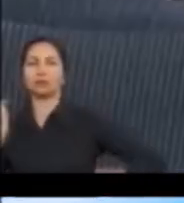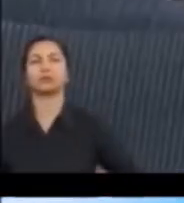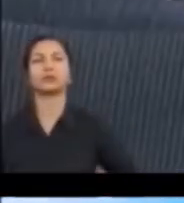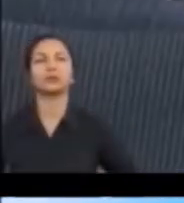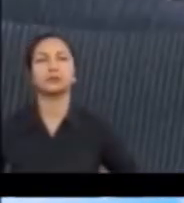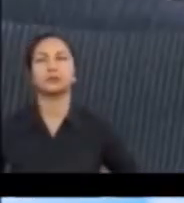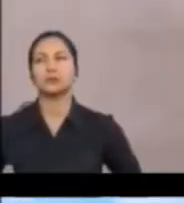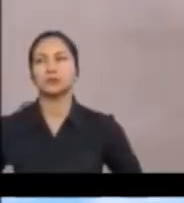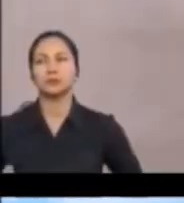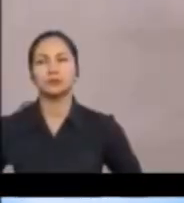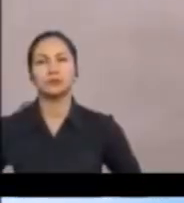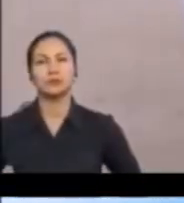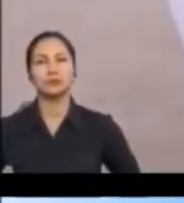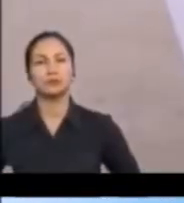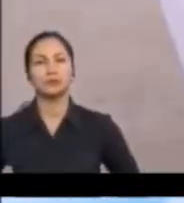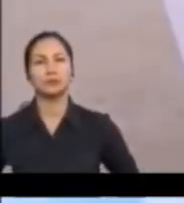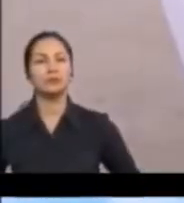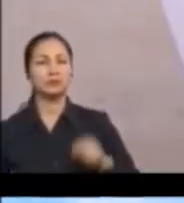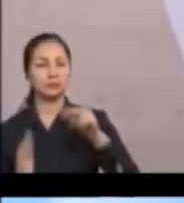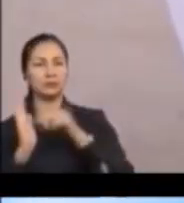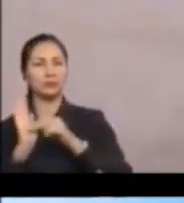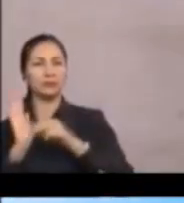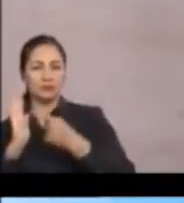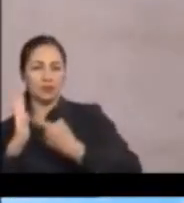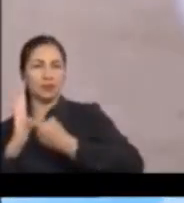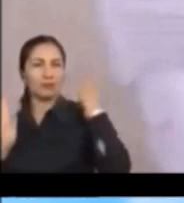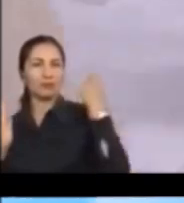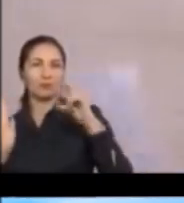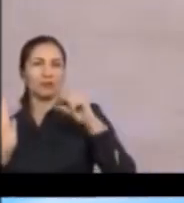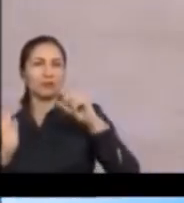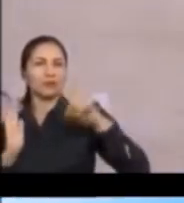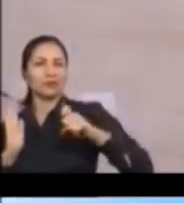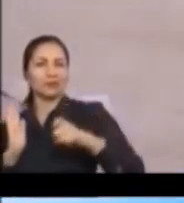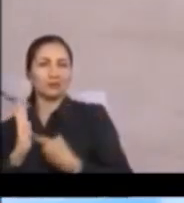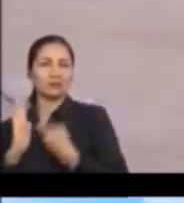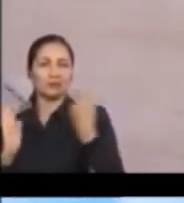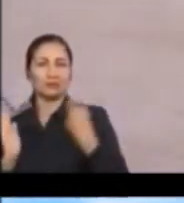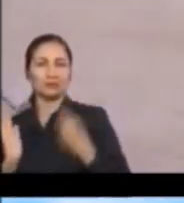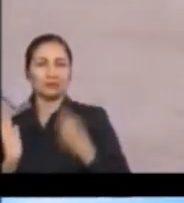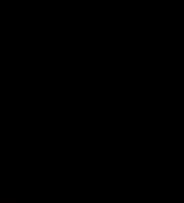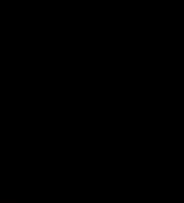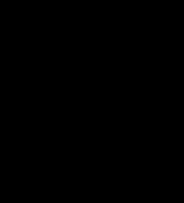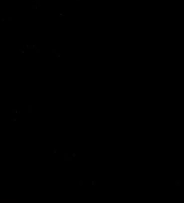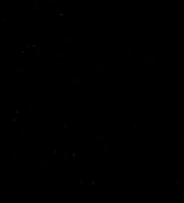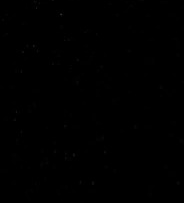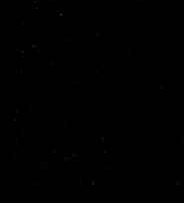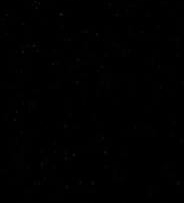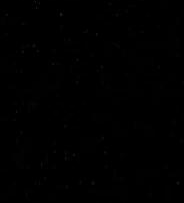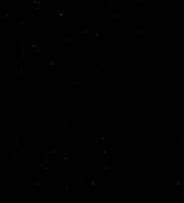Y no necesitaba al señor presidente, porque como es eliminativa, no necesitaba al del gobierno.